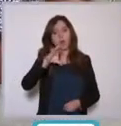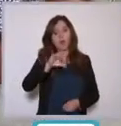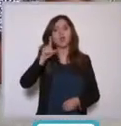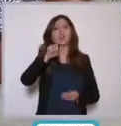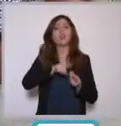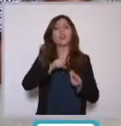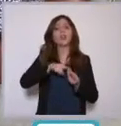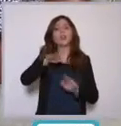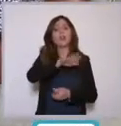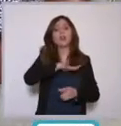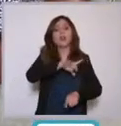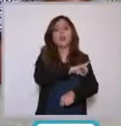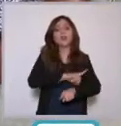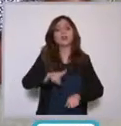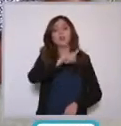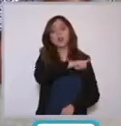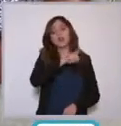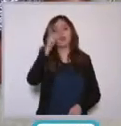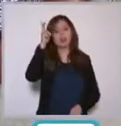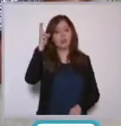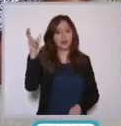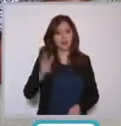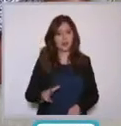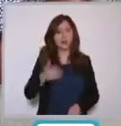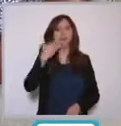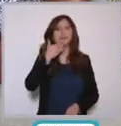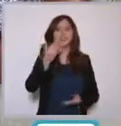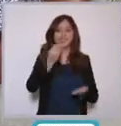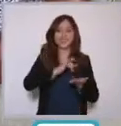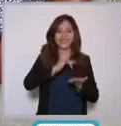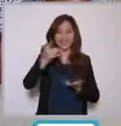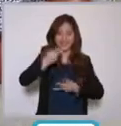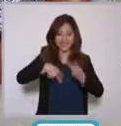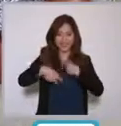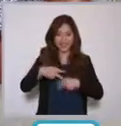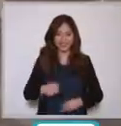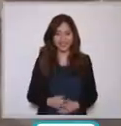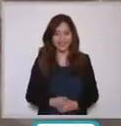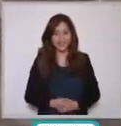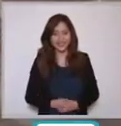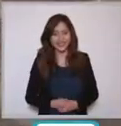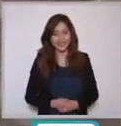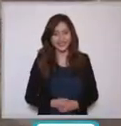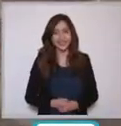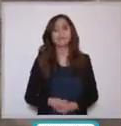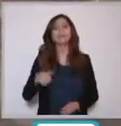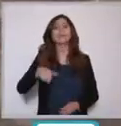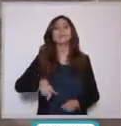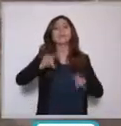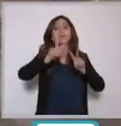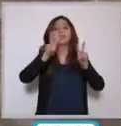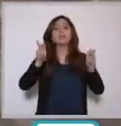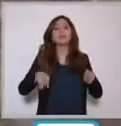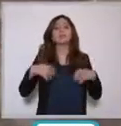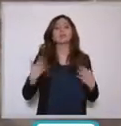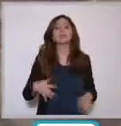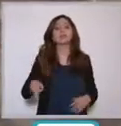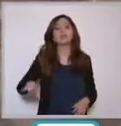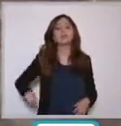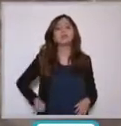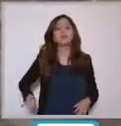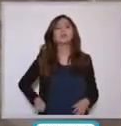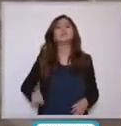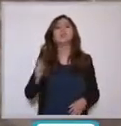Miguel Hidalgo. Gracias por venir con nosotros, bienvenido. Gracias por la invitación. ¿Qué tal? Bienvenido. Para hablar acerca de este tema tan interesante, porque